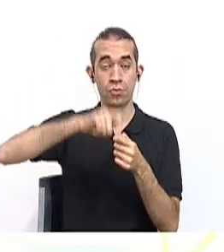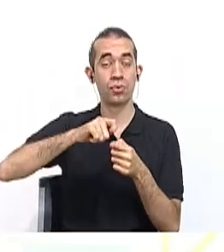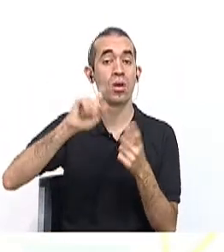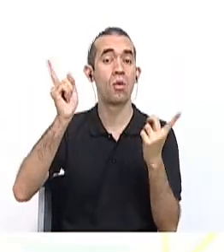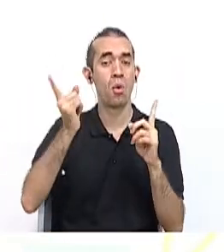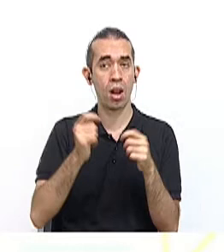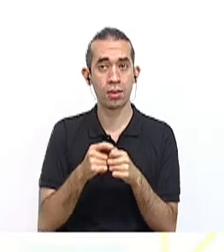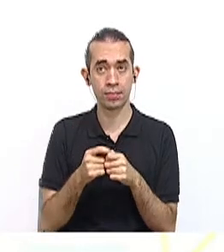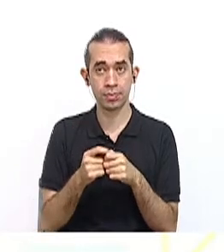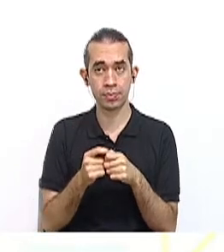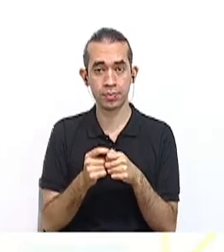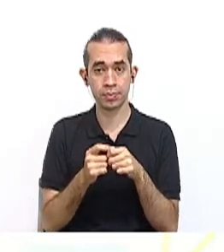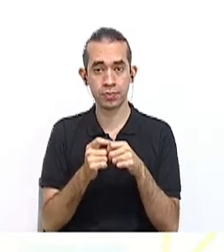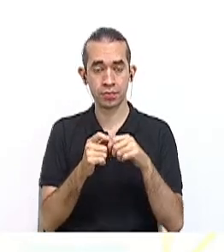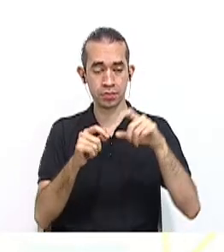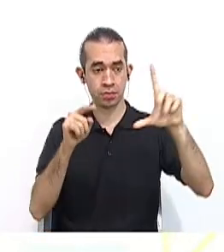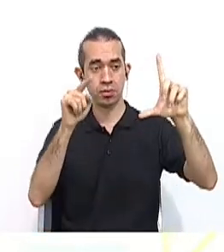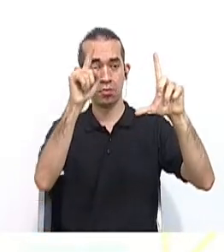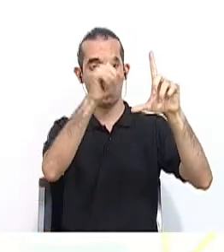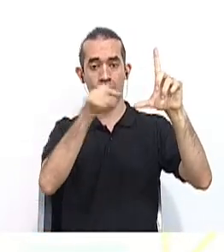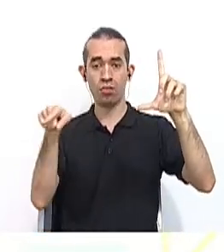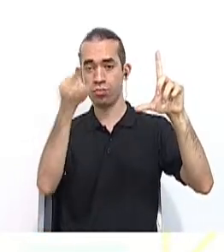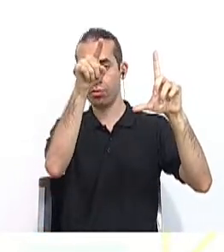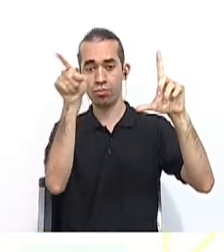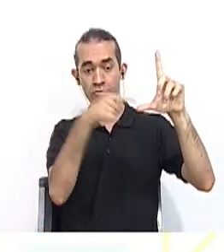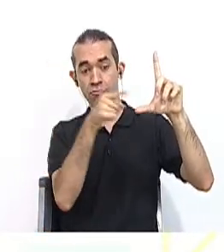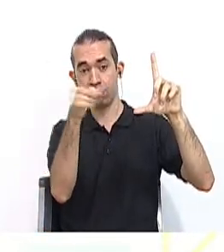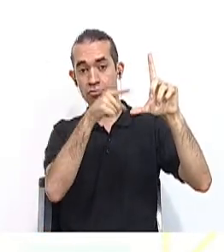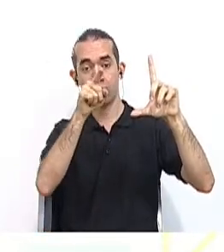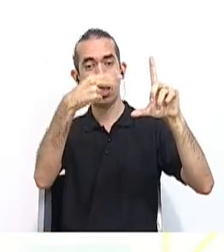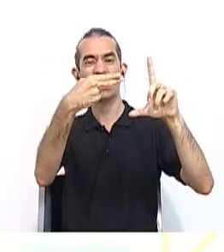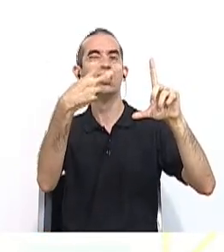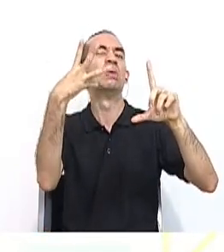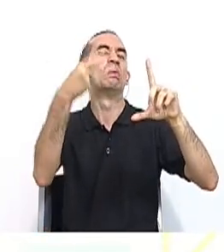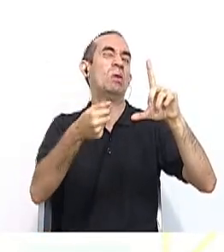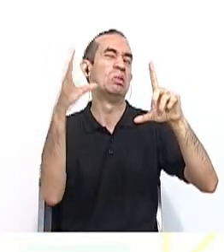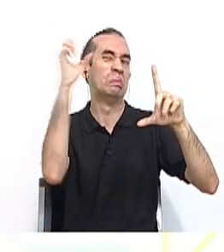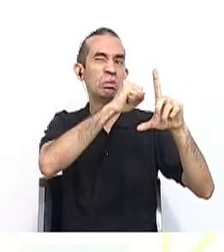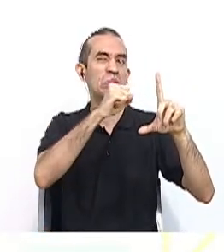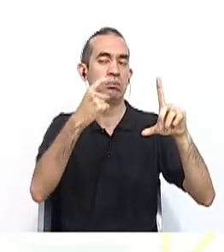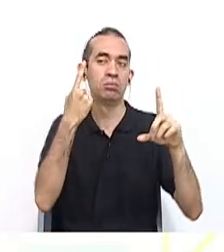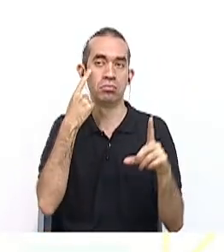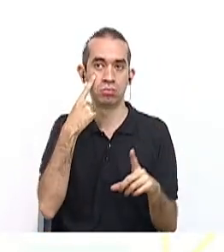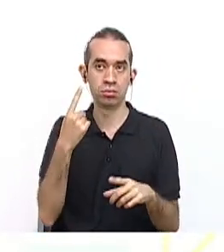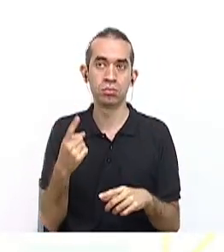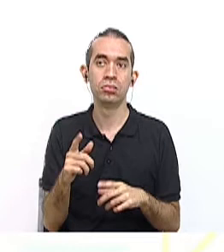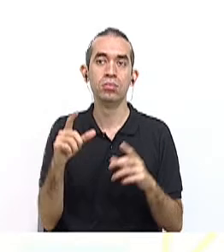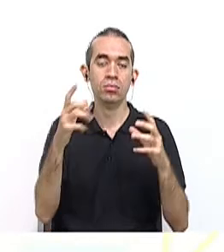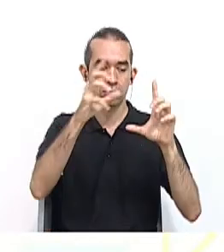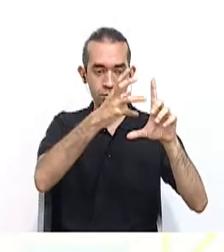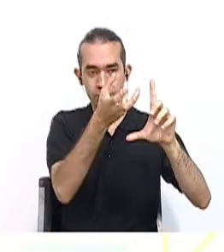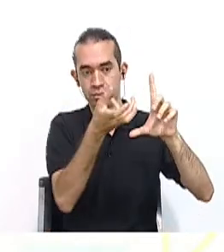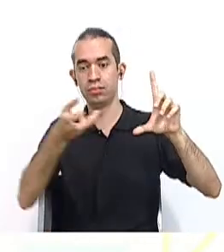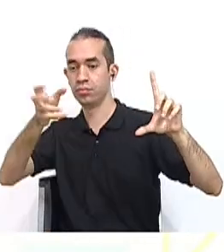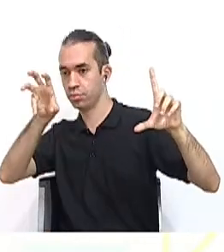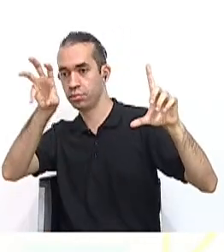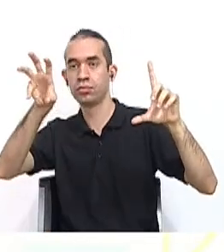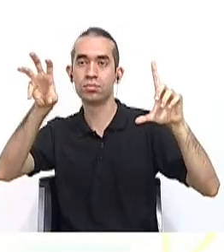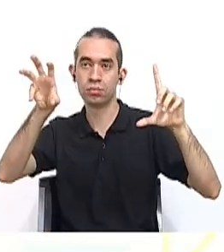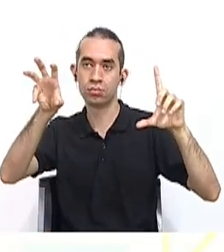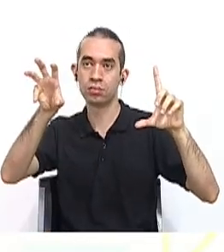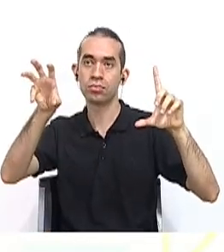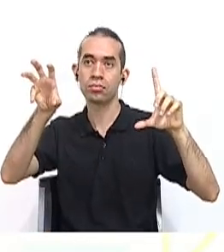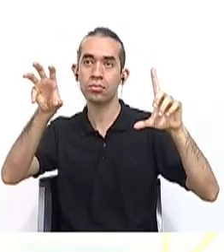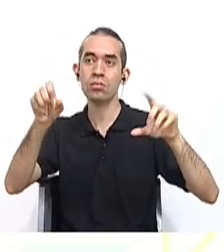triángulo indicada por la letra H. Entonces, si separamos ambos triángulos